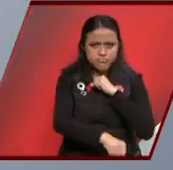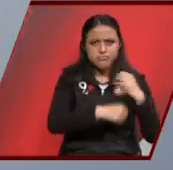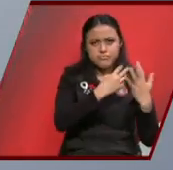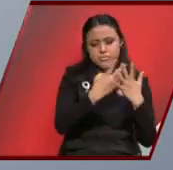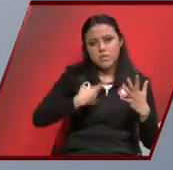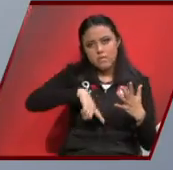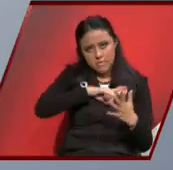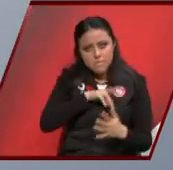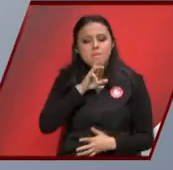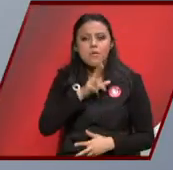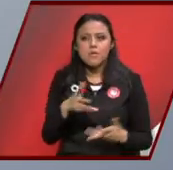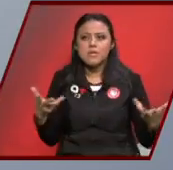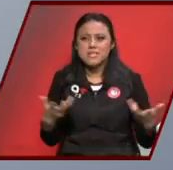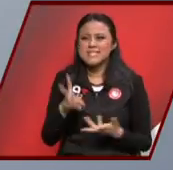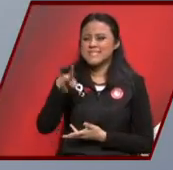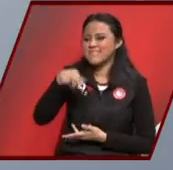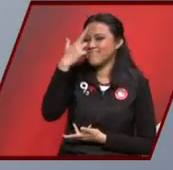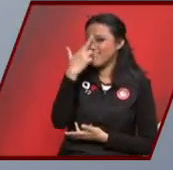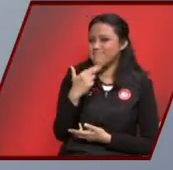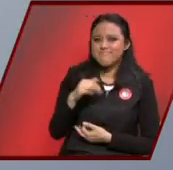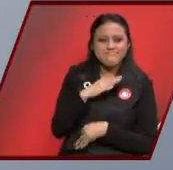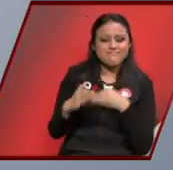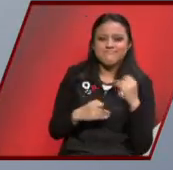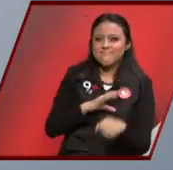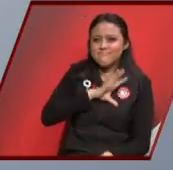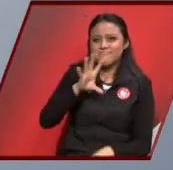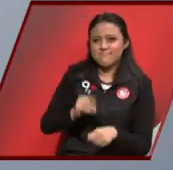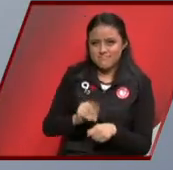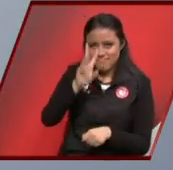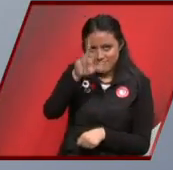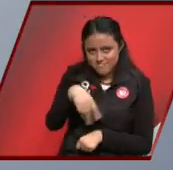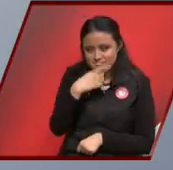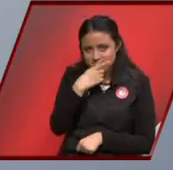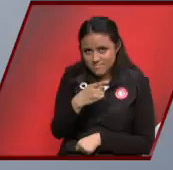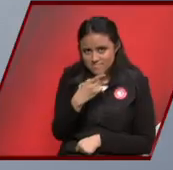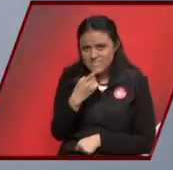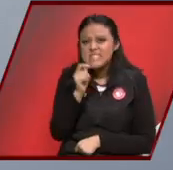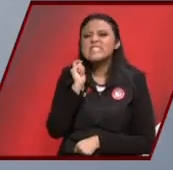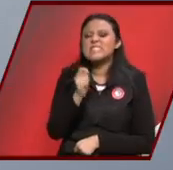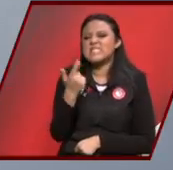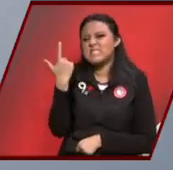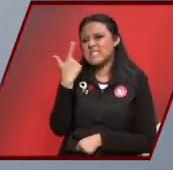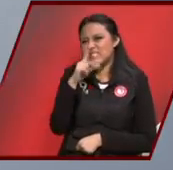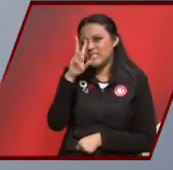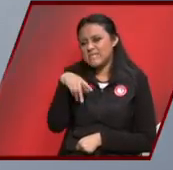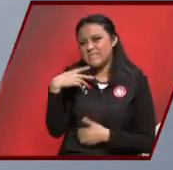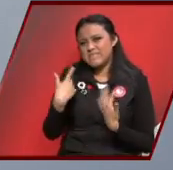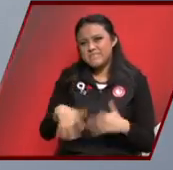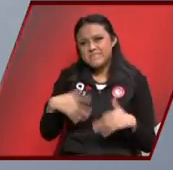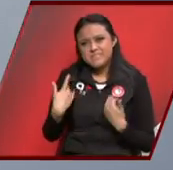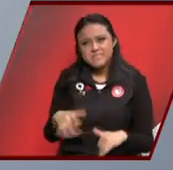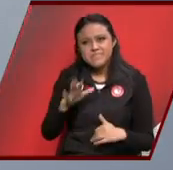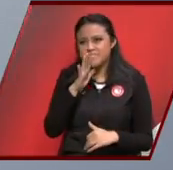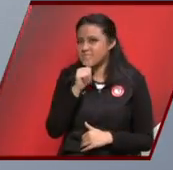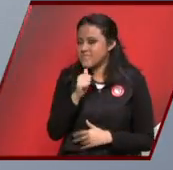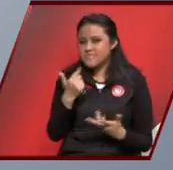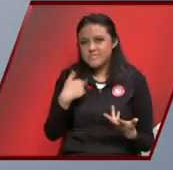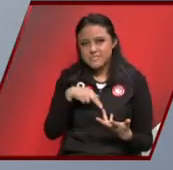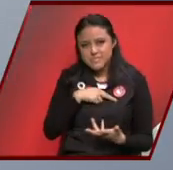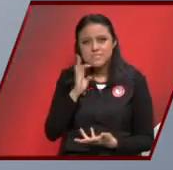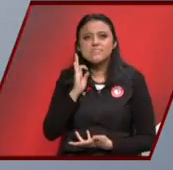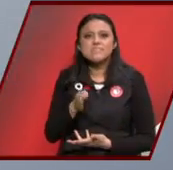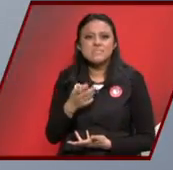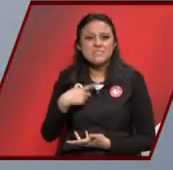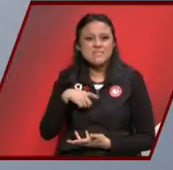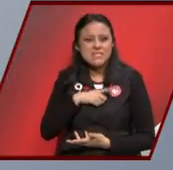ser muy bien asaltado? Tienes toda la razón. Y eso lo que el mensaje que manda de fondo, que es lamentable y que efectivamente no podemos aceptar,